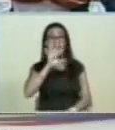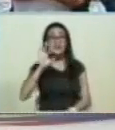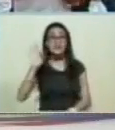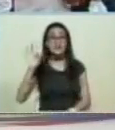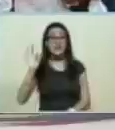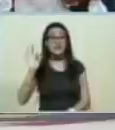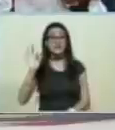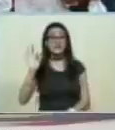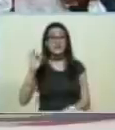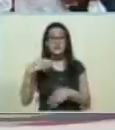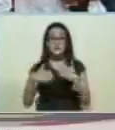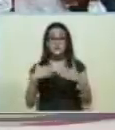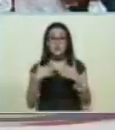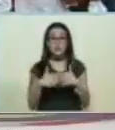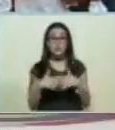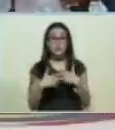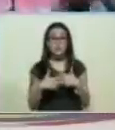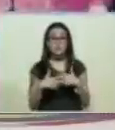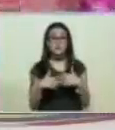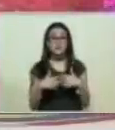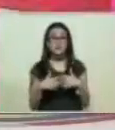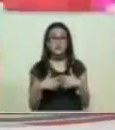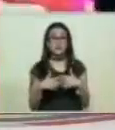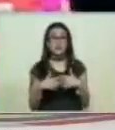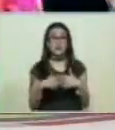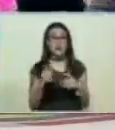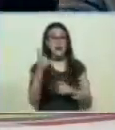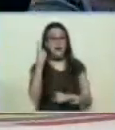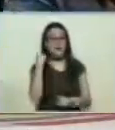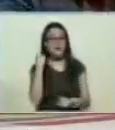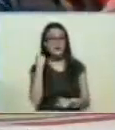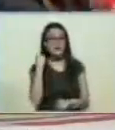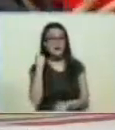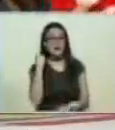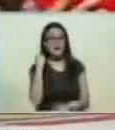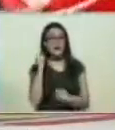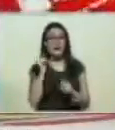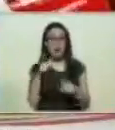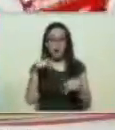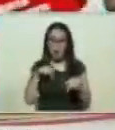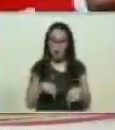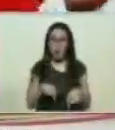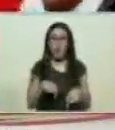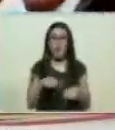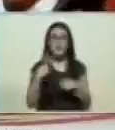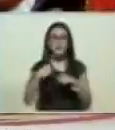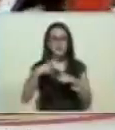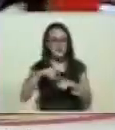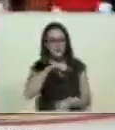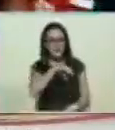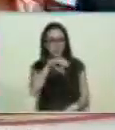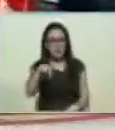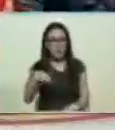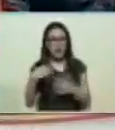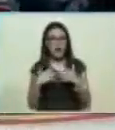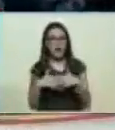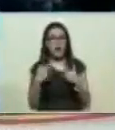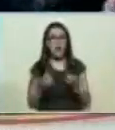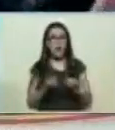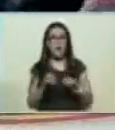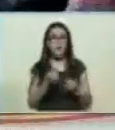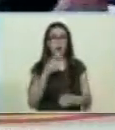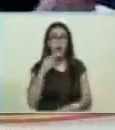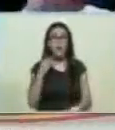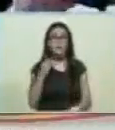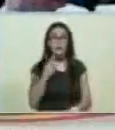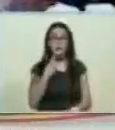500 iniciativas productivas, presidente, desde el día de ayer, el día de hoy, en distintos sectores de la economía, porque la